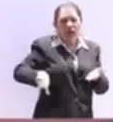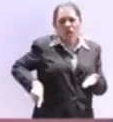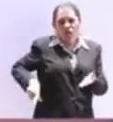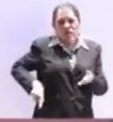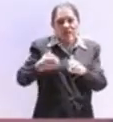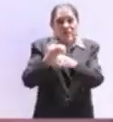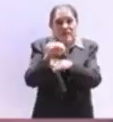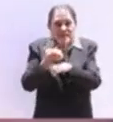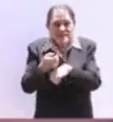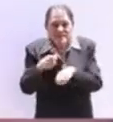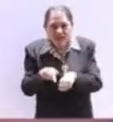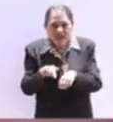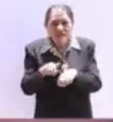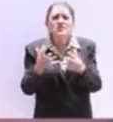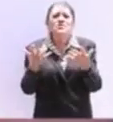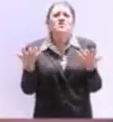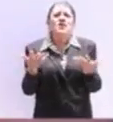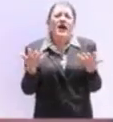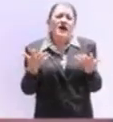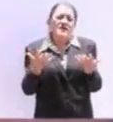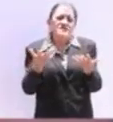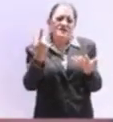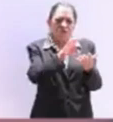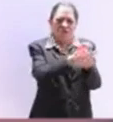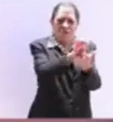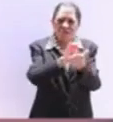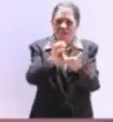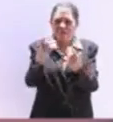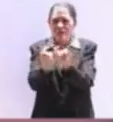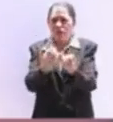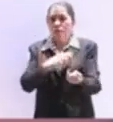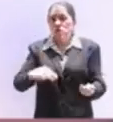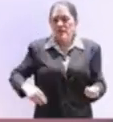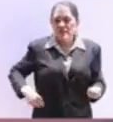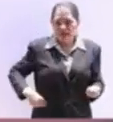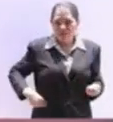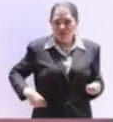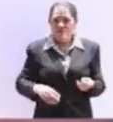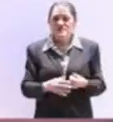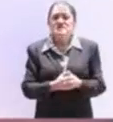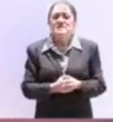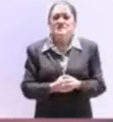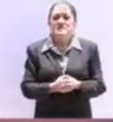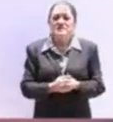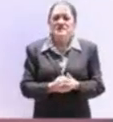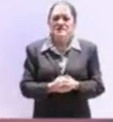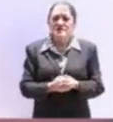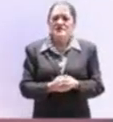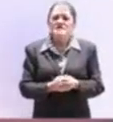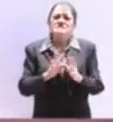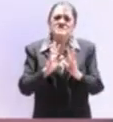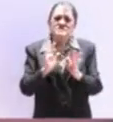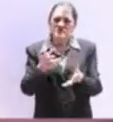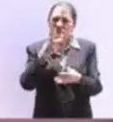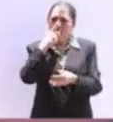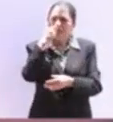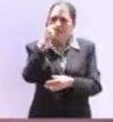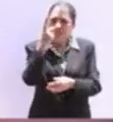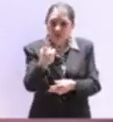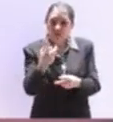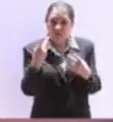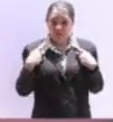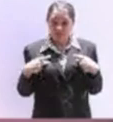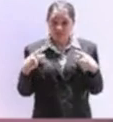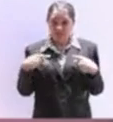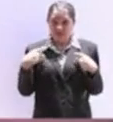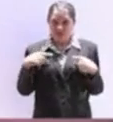Estado hacia los municipios, pues tiene el objetivo de trabajar en equipo por el bienestar de las personas que